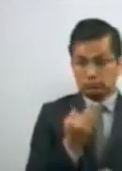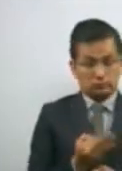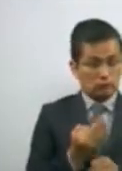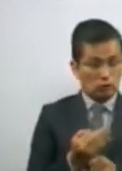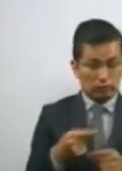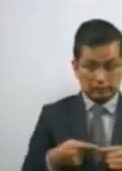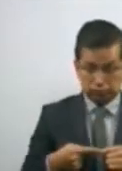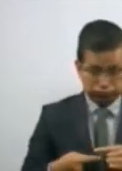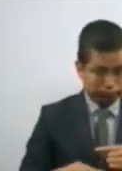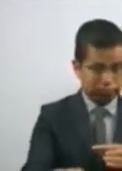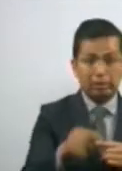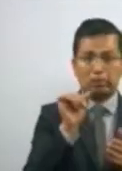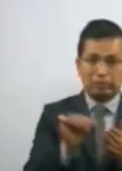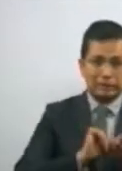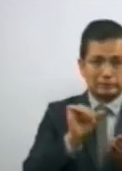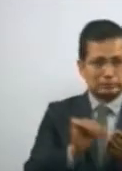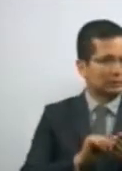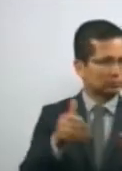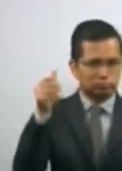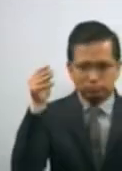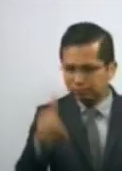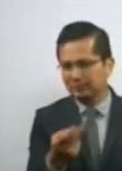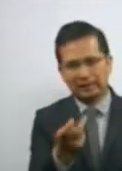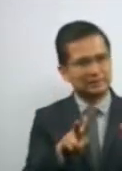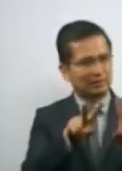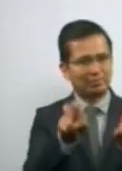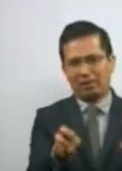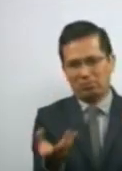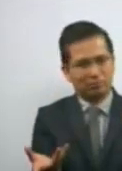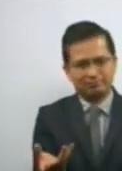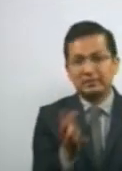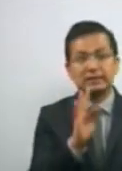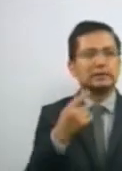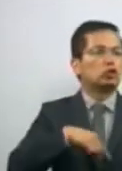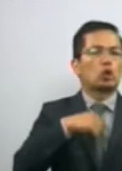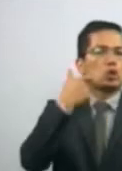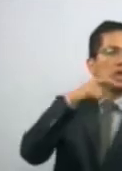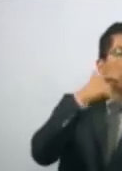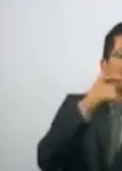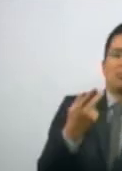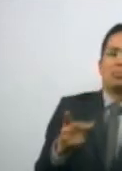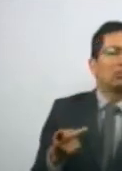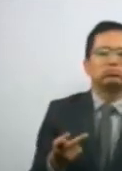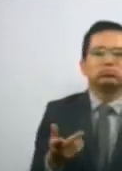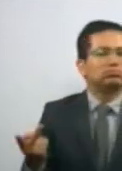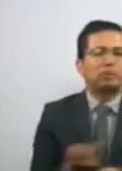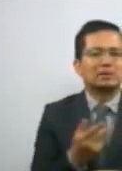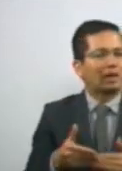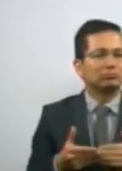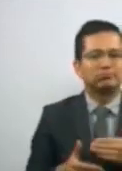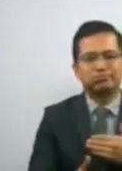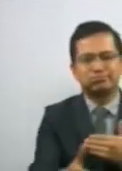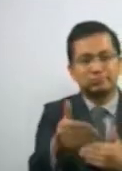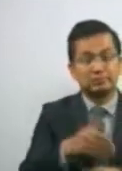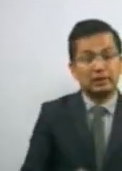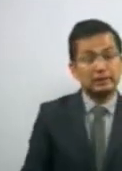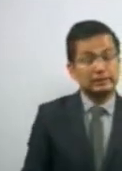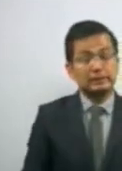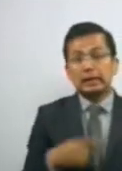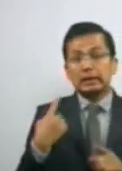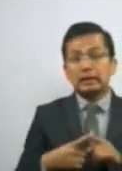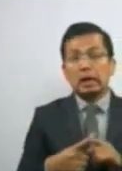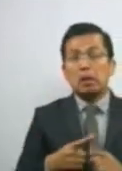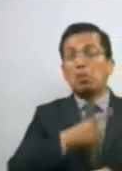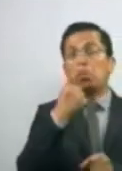meses. Por más que queramos, no lo vamos a poder evitar. Y por cierto, además, el primero que no lo evita es el presidente de la